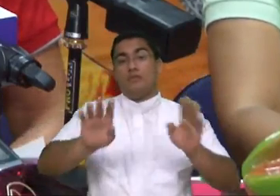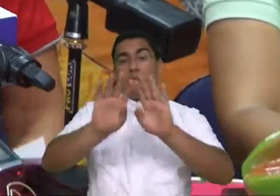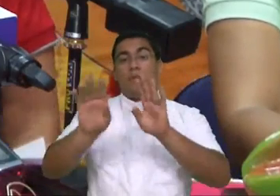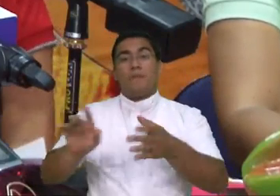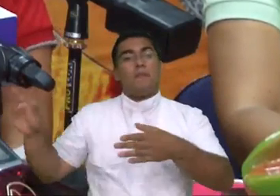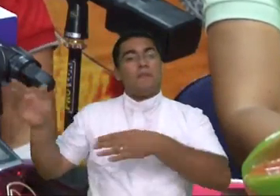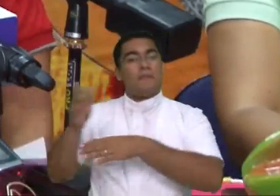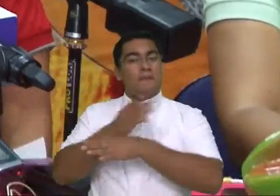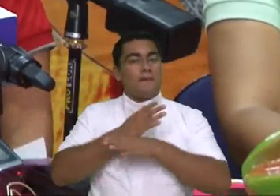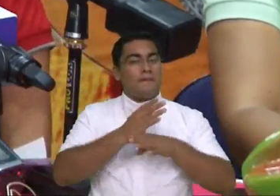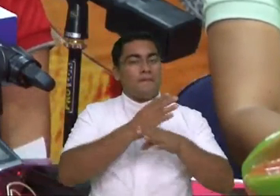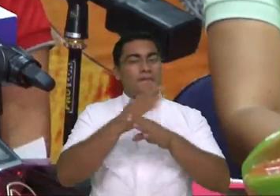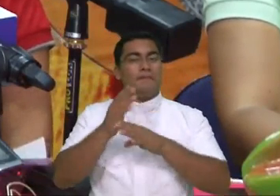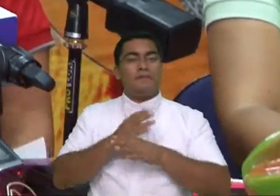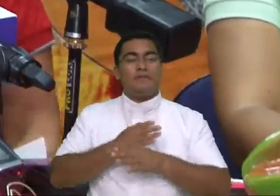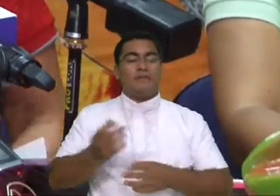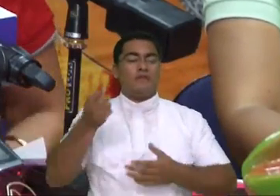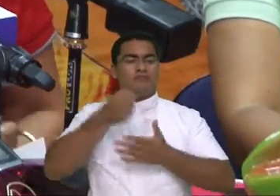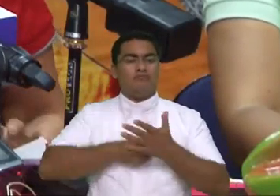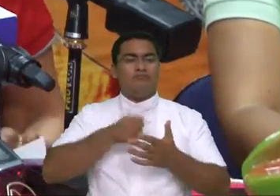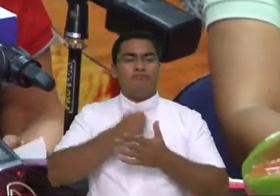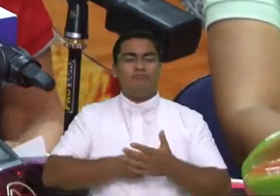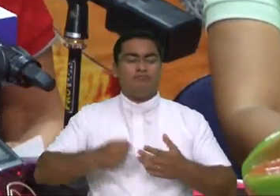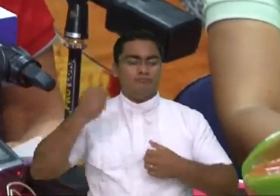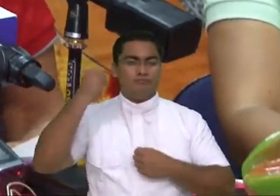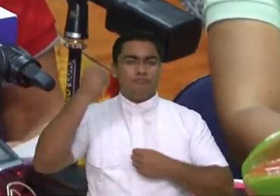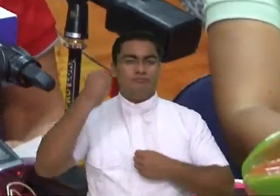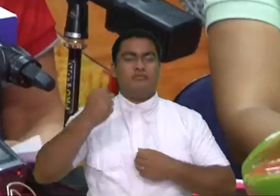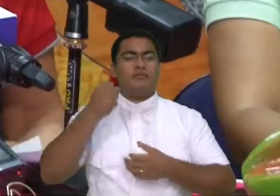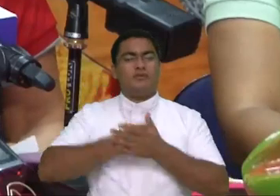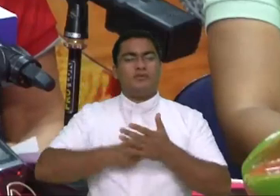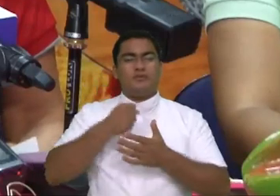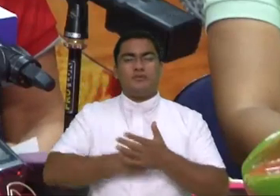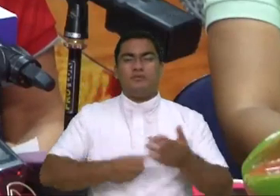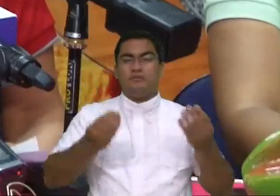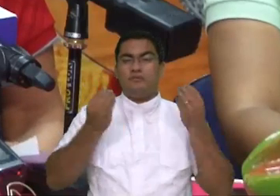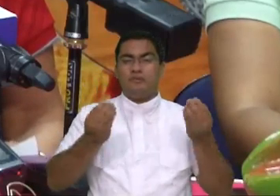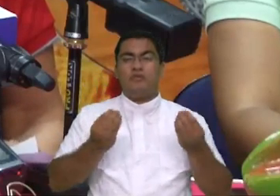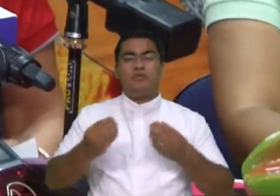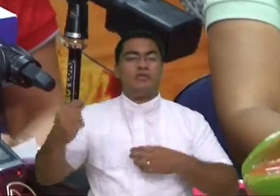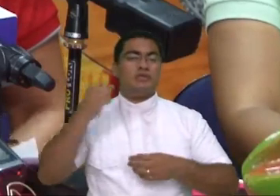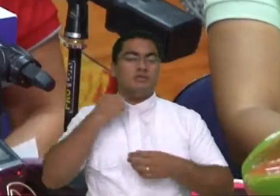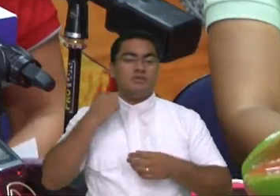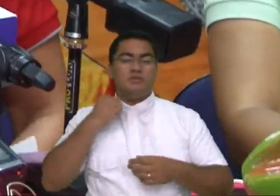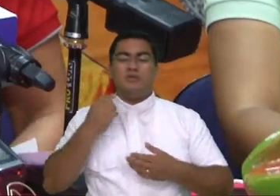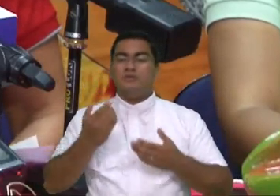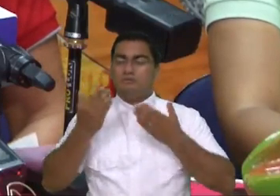a las diversas mujeres guerreras, victoriosas, luchadoras que siempre están al frente.